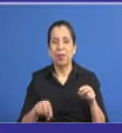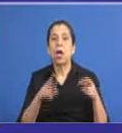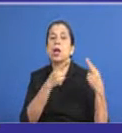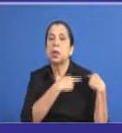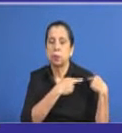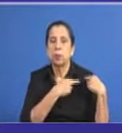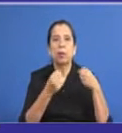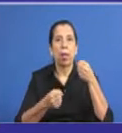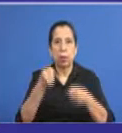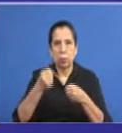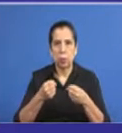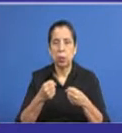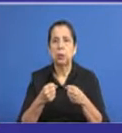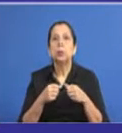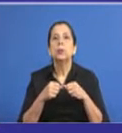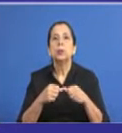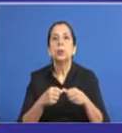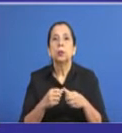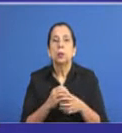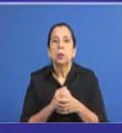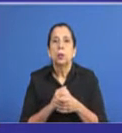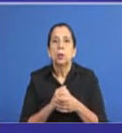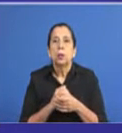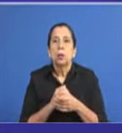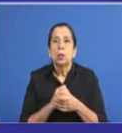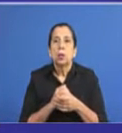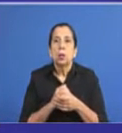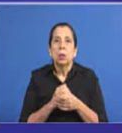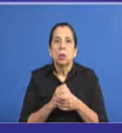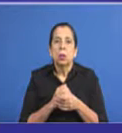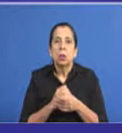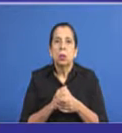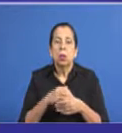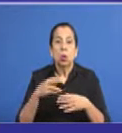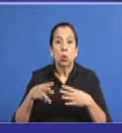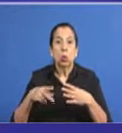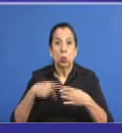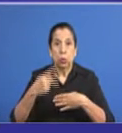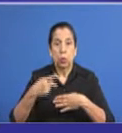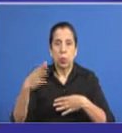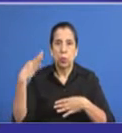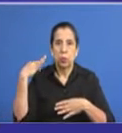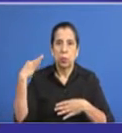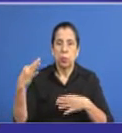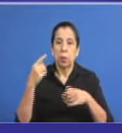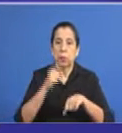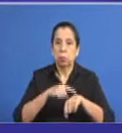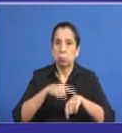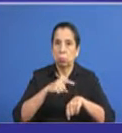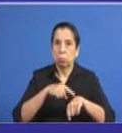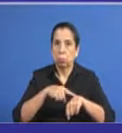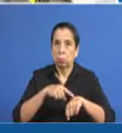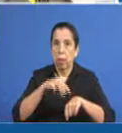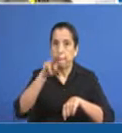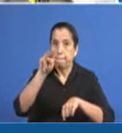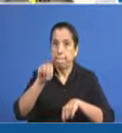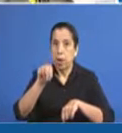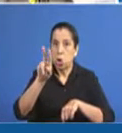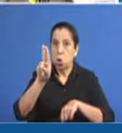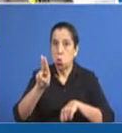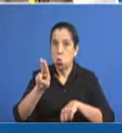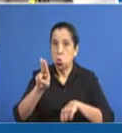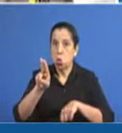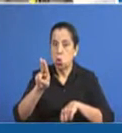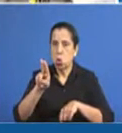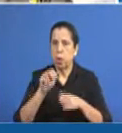Si producción me confirma... Bueno, tenemos nuestro próximo invitado. A esta hora estamos en contacto con Mario Urriola, conocido